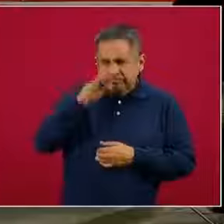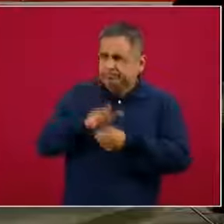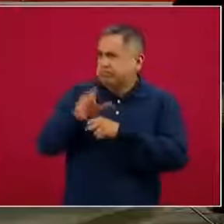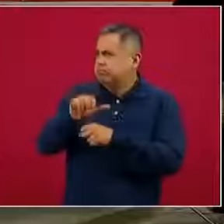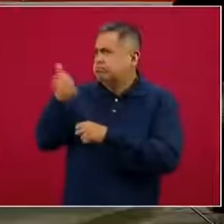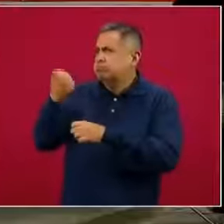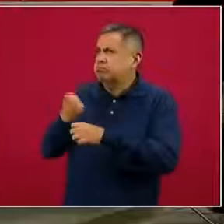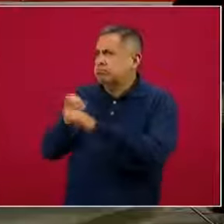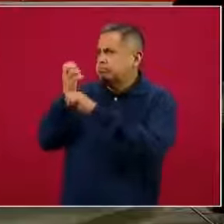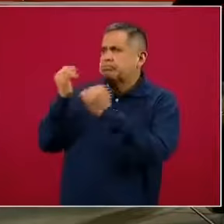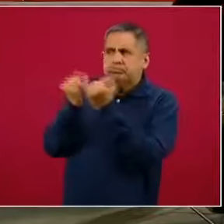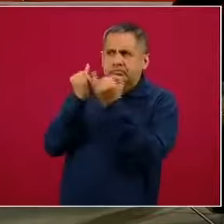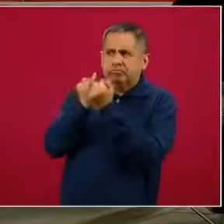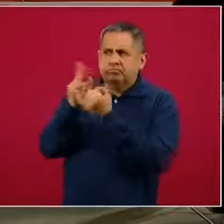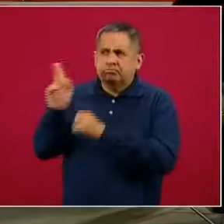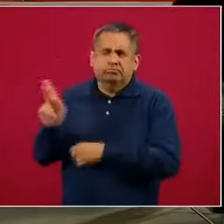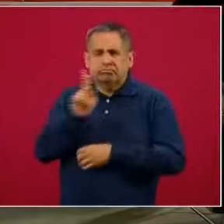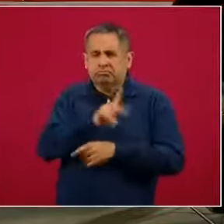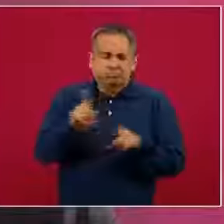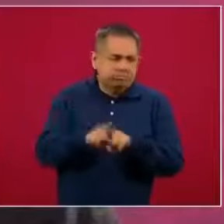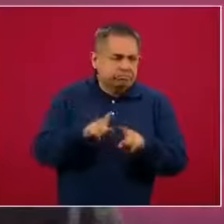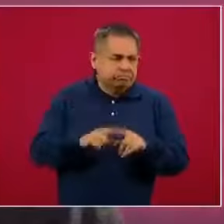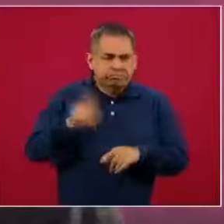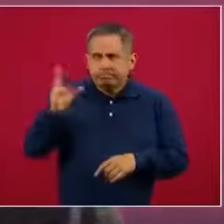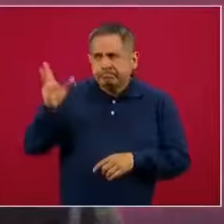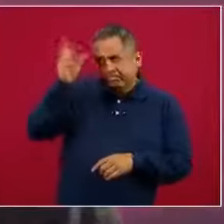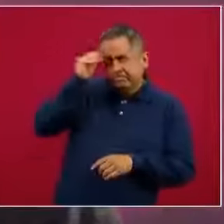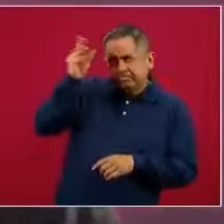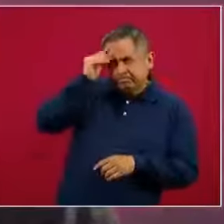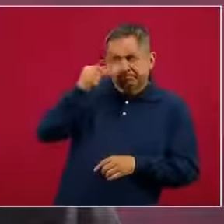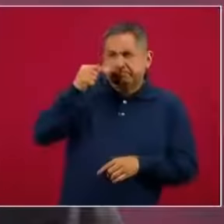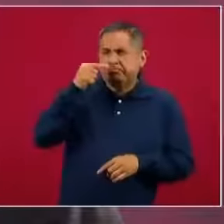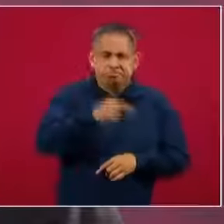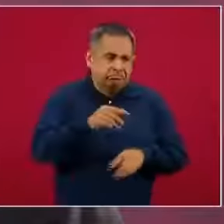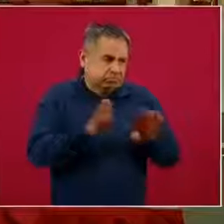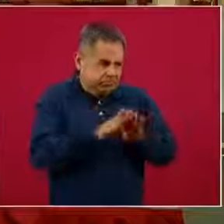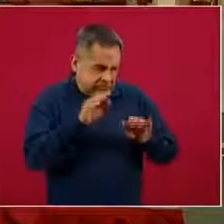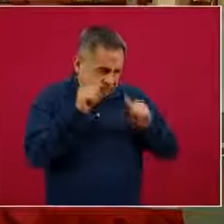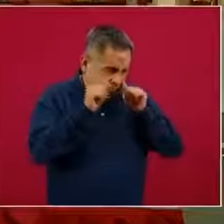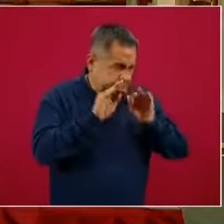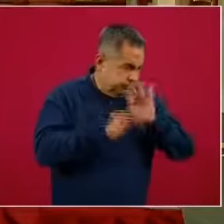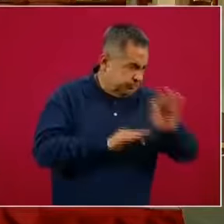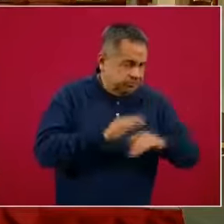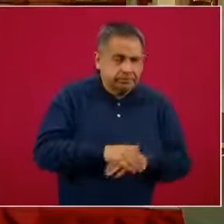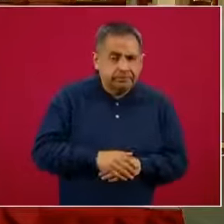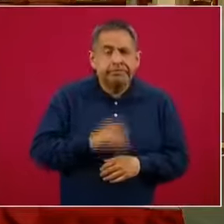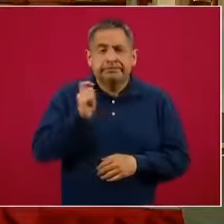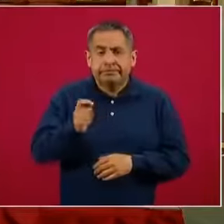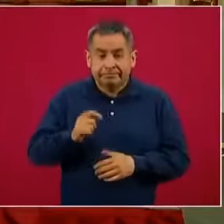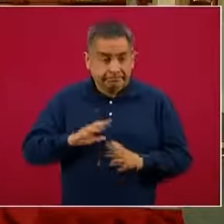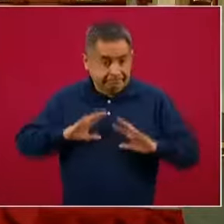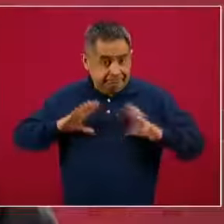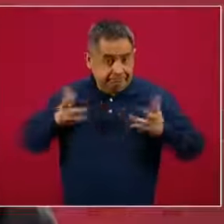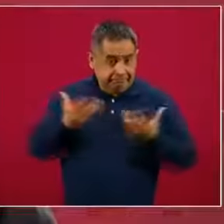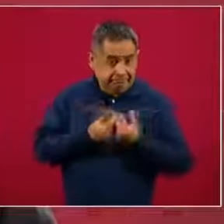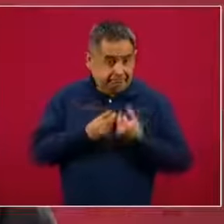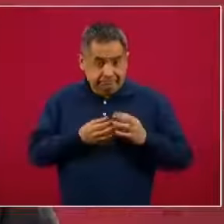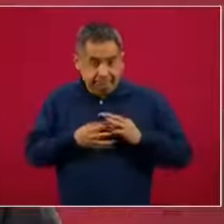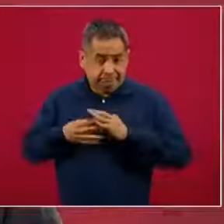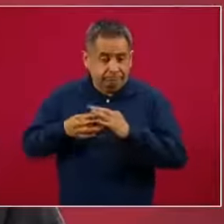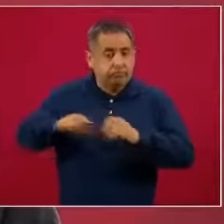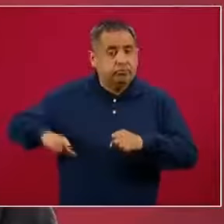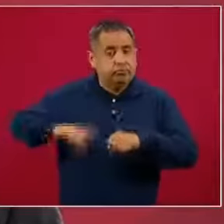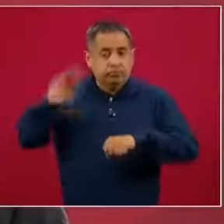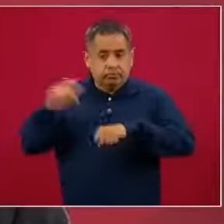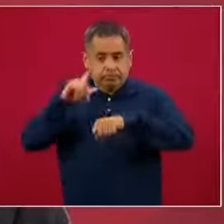entidades federativas a lo largo de la epidemia. La experiencia acumulada nos muestra que cuando actuamos juntos, el gobierno